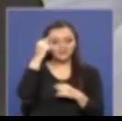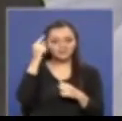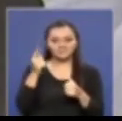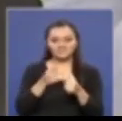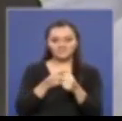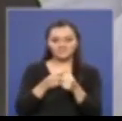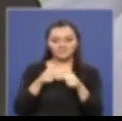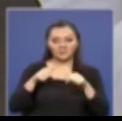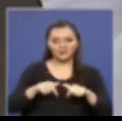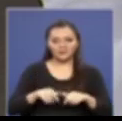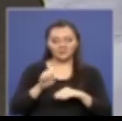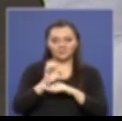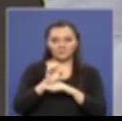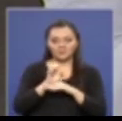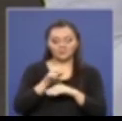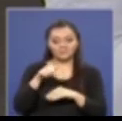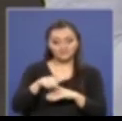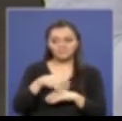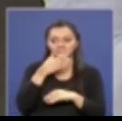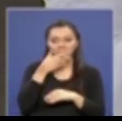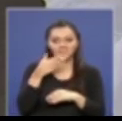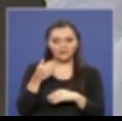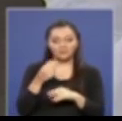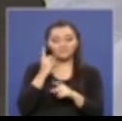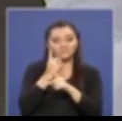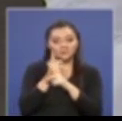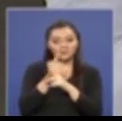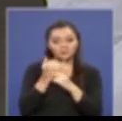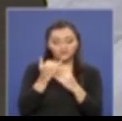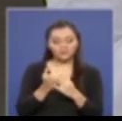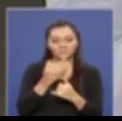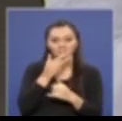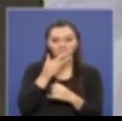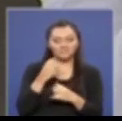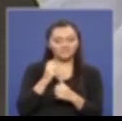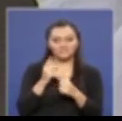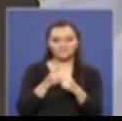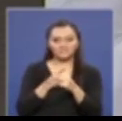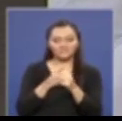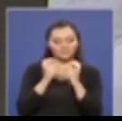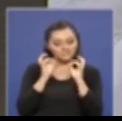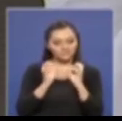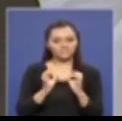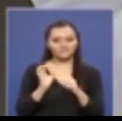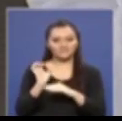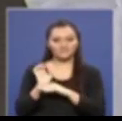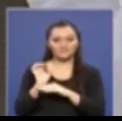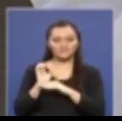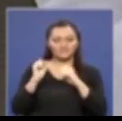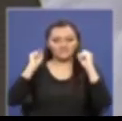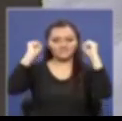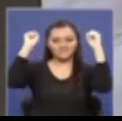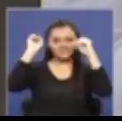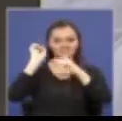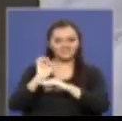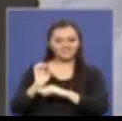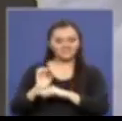primero en lo nuestro. Lo nuestro es mejor, y por ser mejor, lo primero es Ecuador. ¡Que viva el